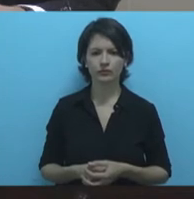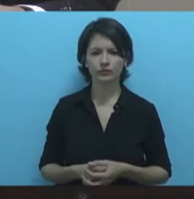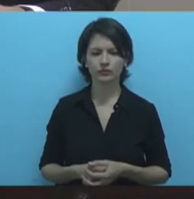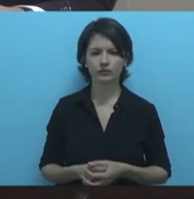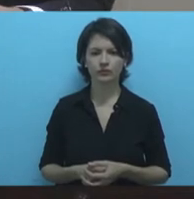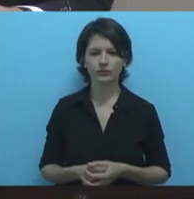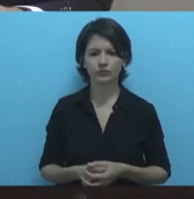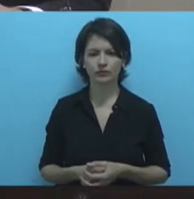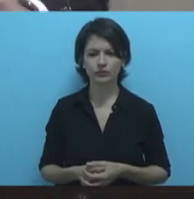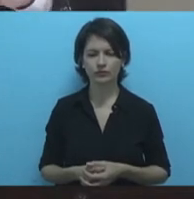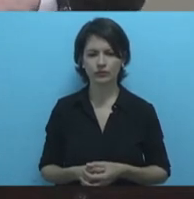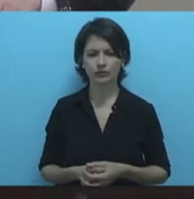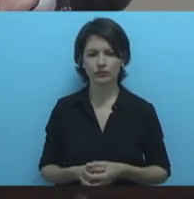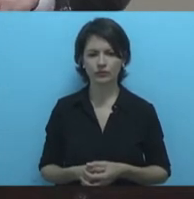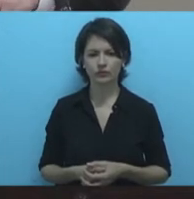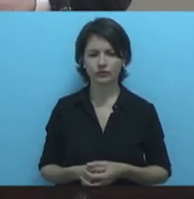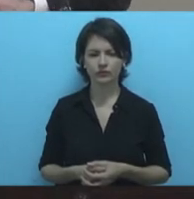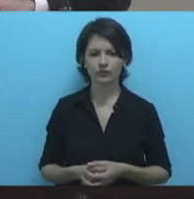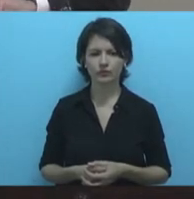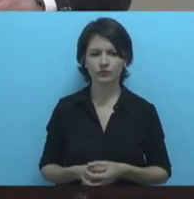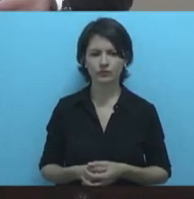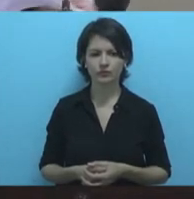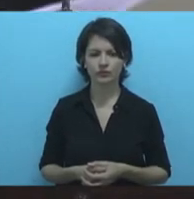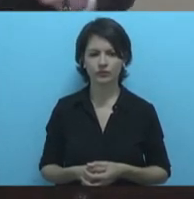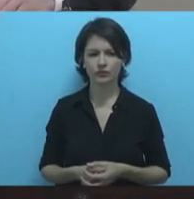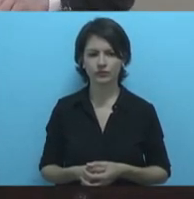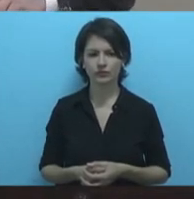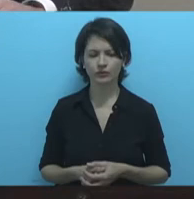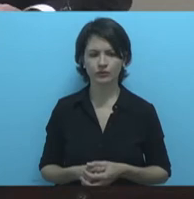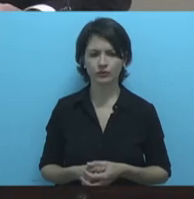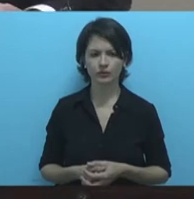vamos a poner en consideración el proyecto